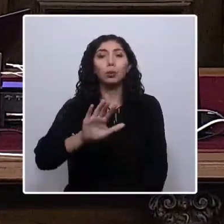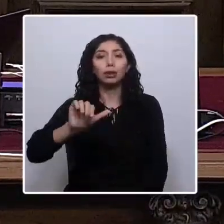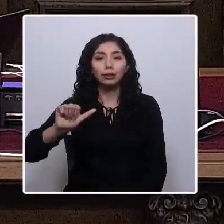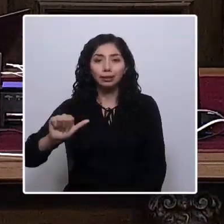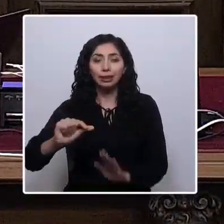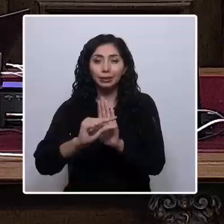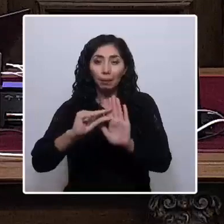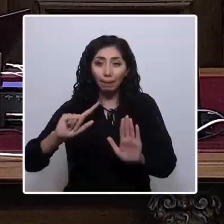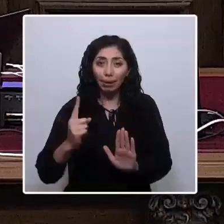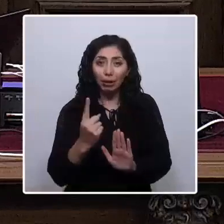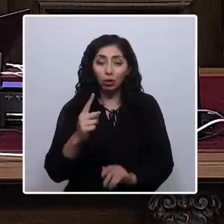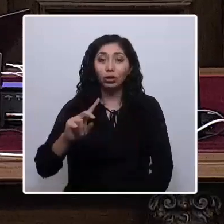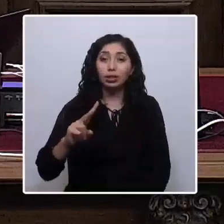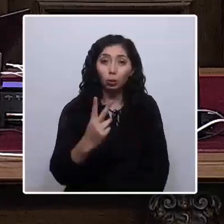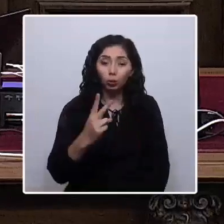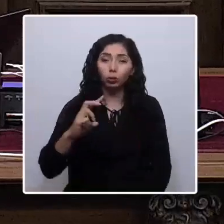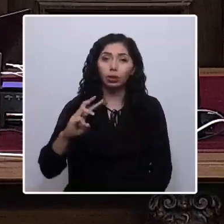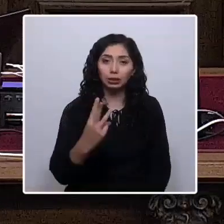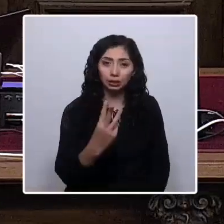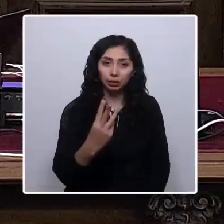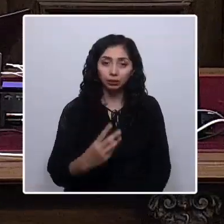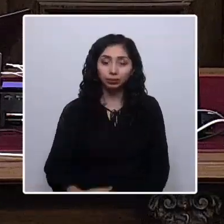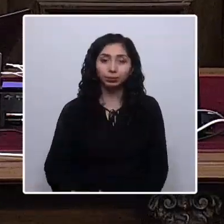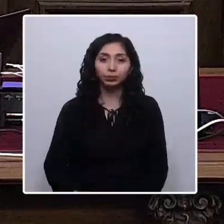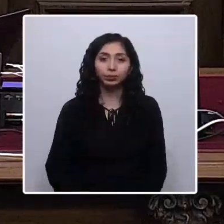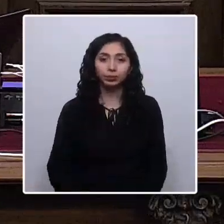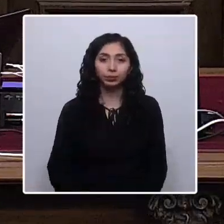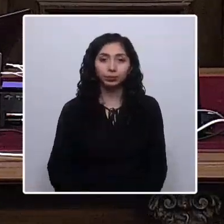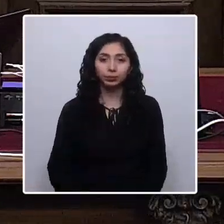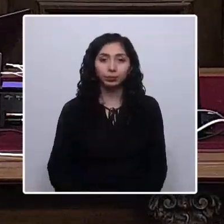inciso primero, segundo y tercero.